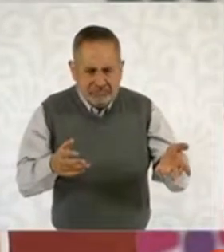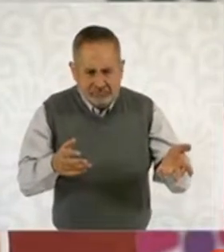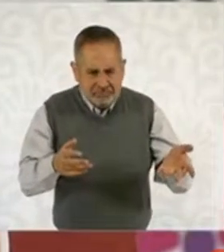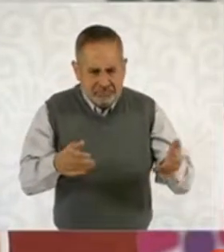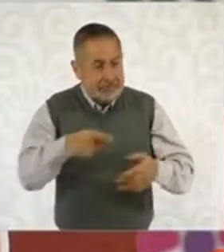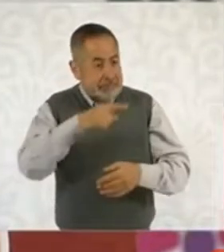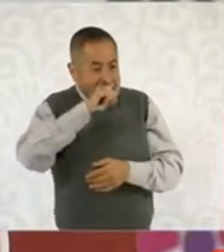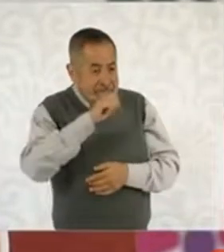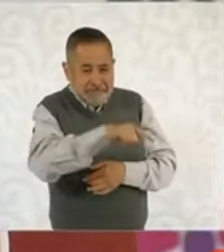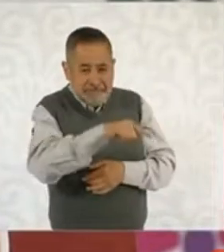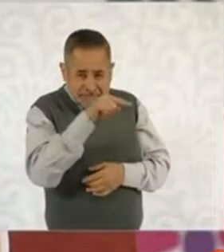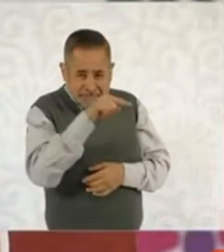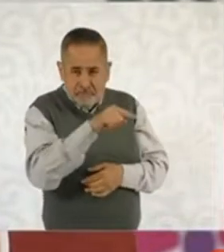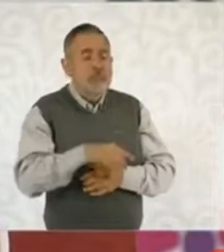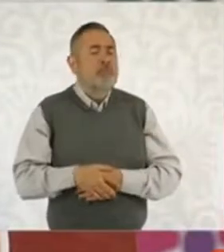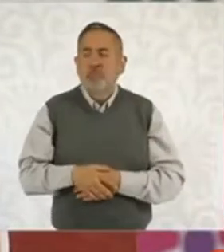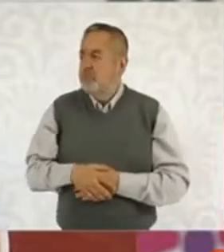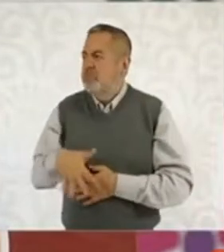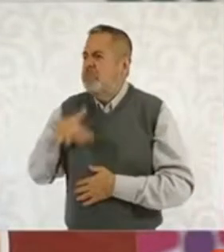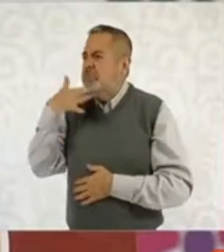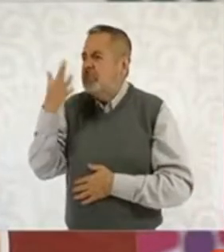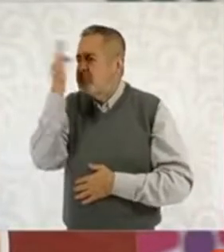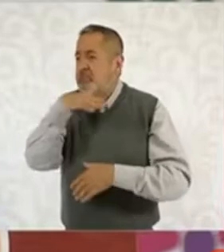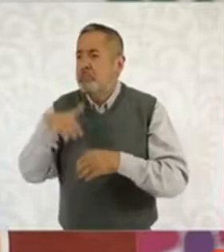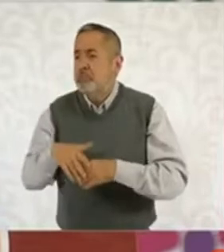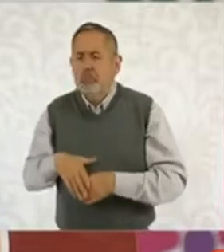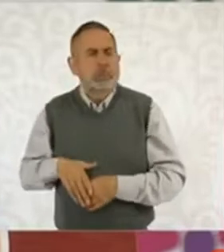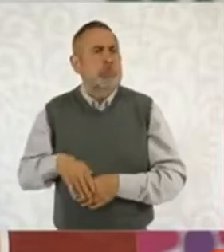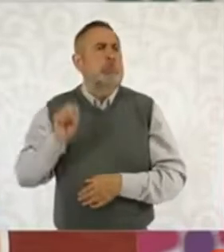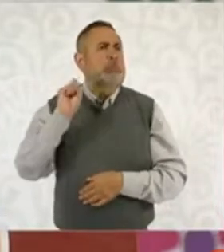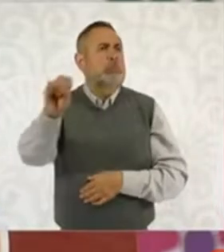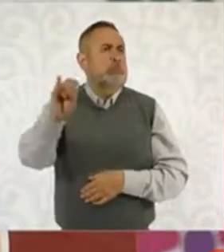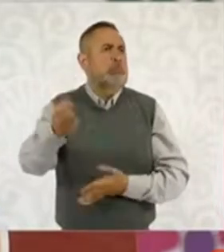cuando él validó un fraude electoral